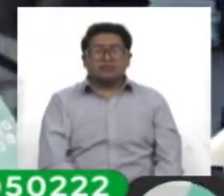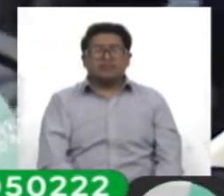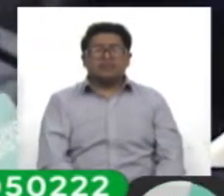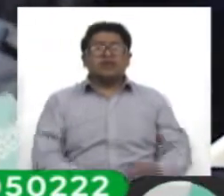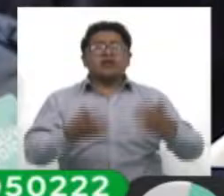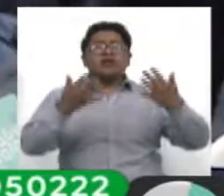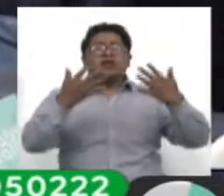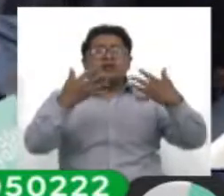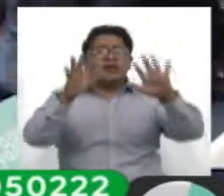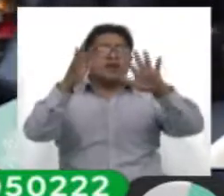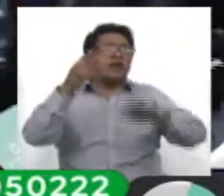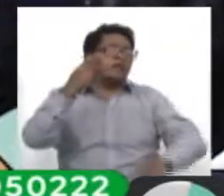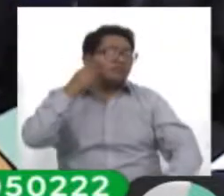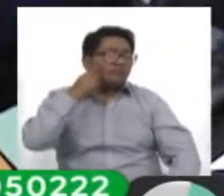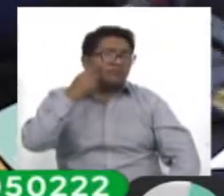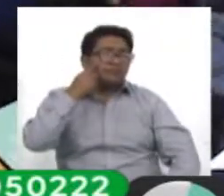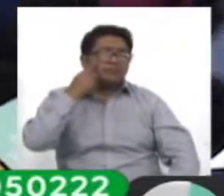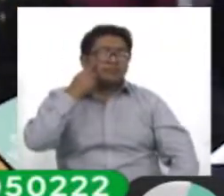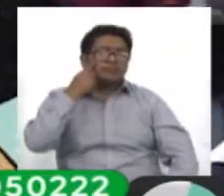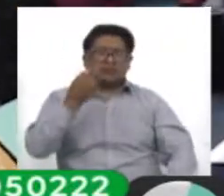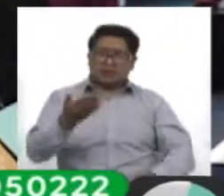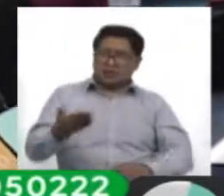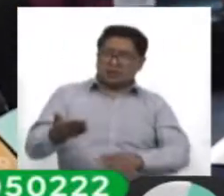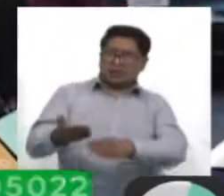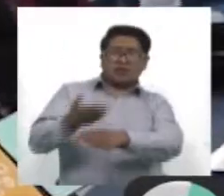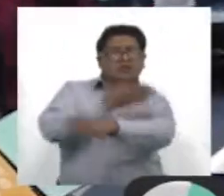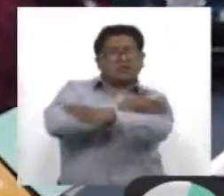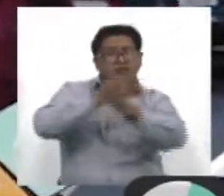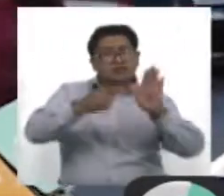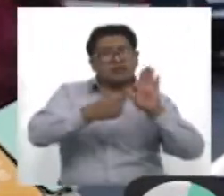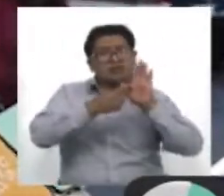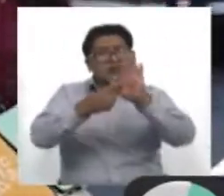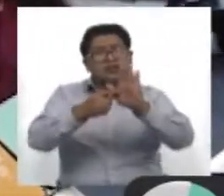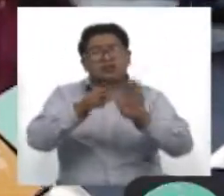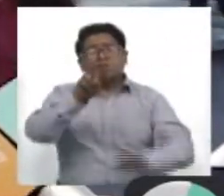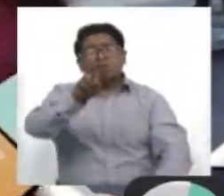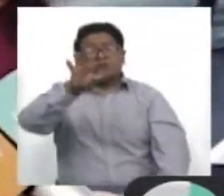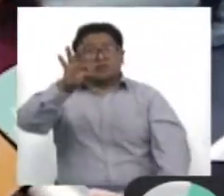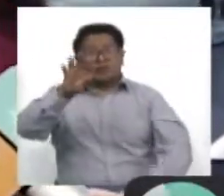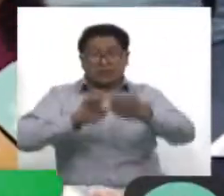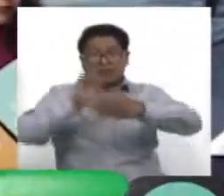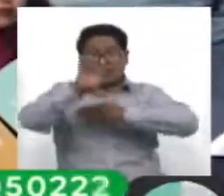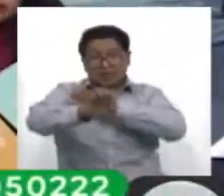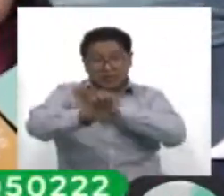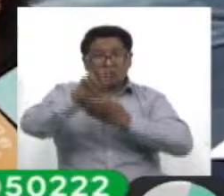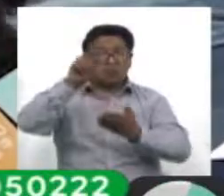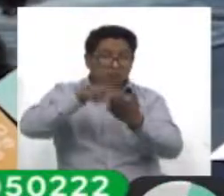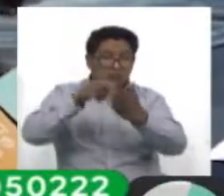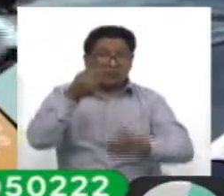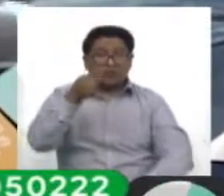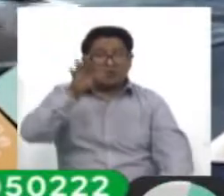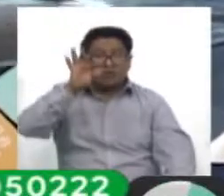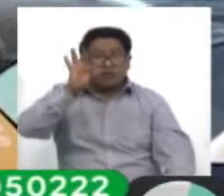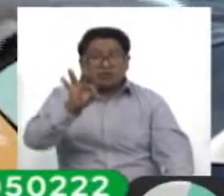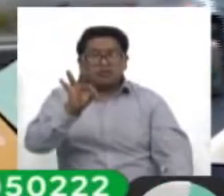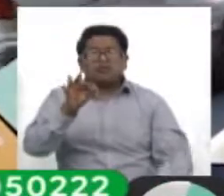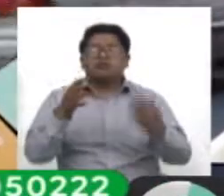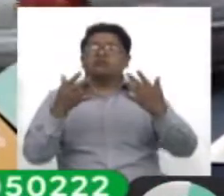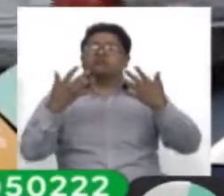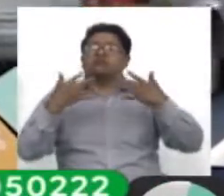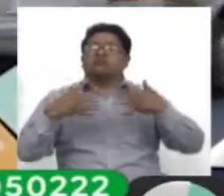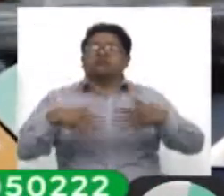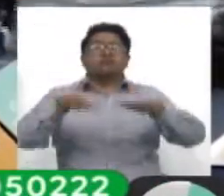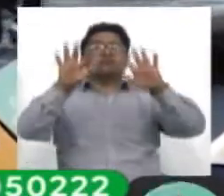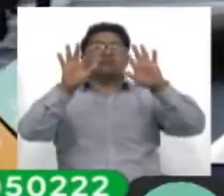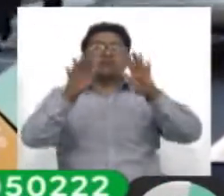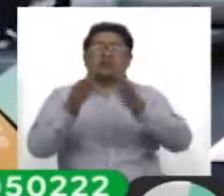Ya tenemos conocimiento de la acción popular, hemos presentado en el 29 de enero del 2019, donde hemos ha venido